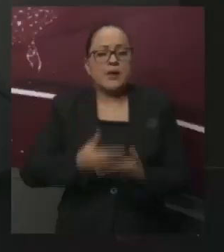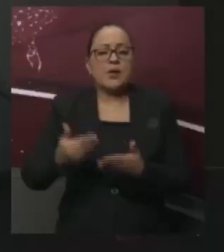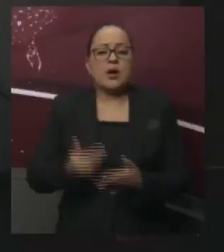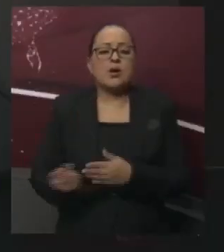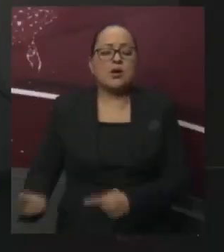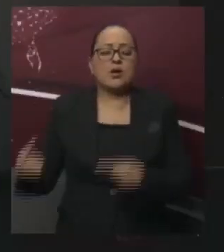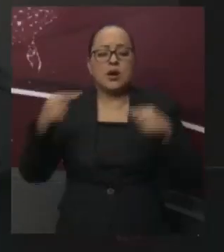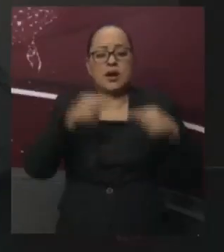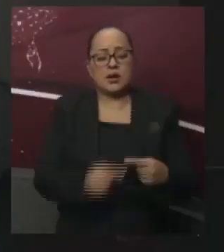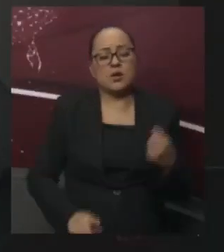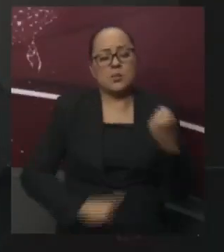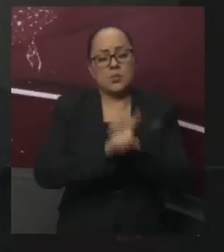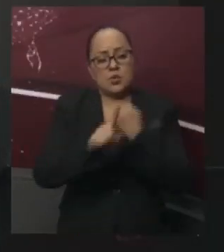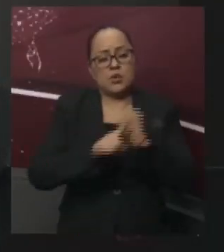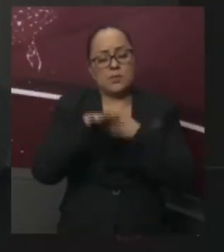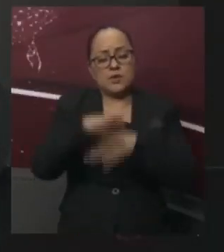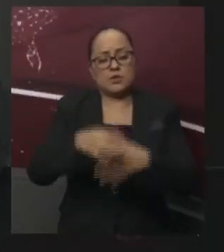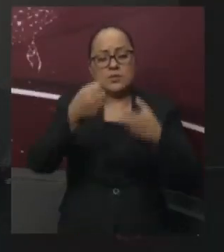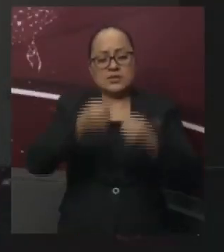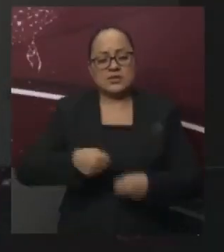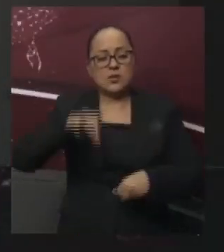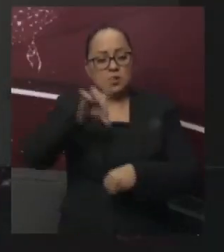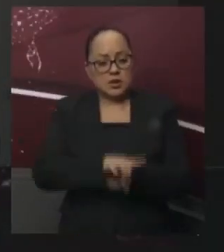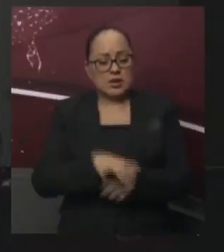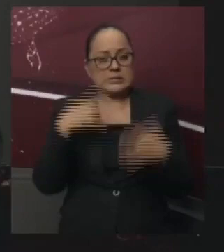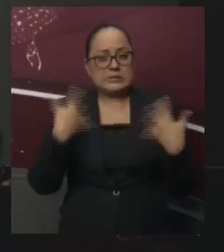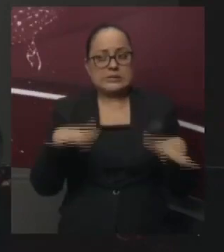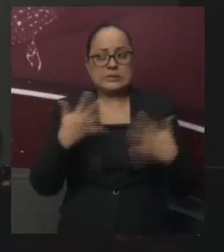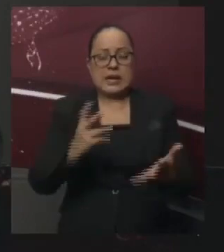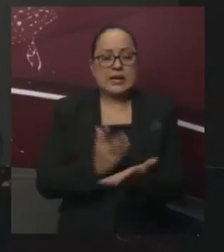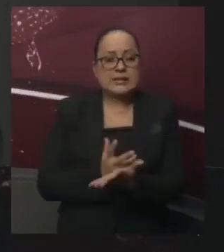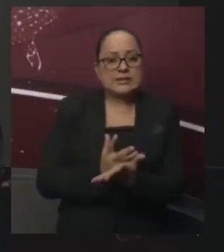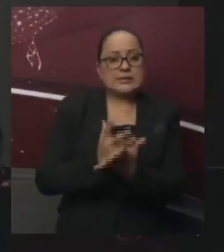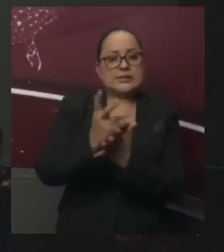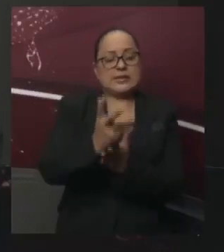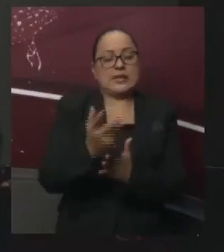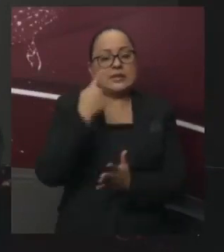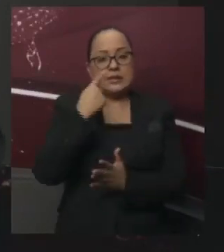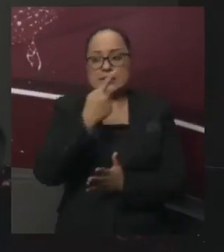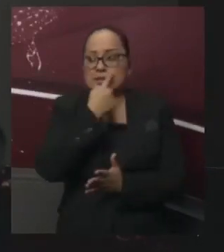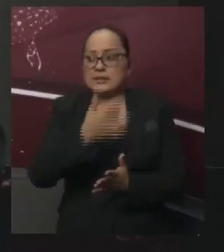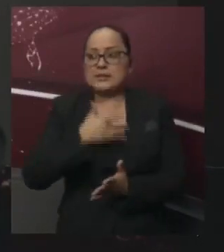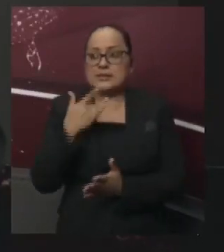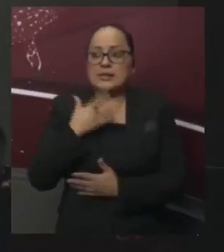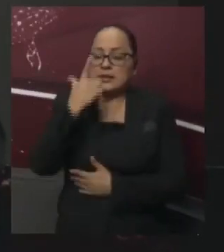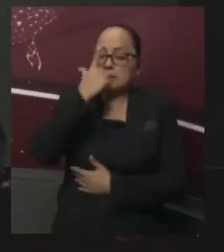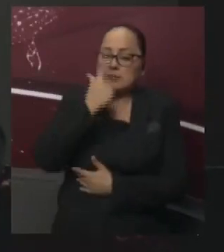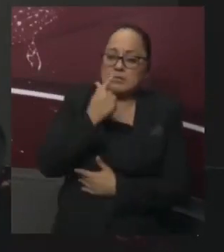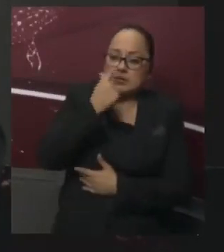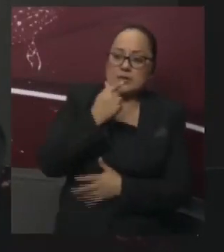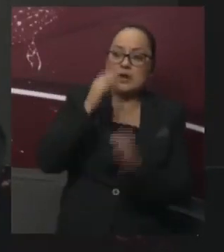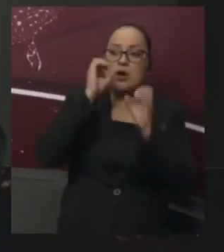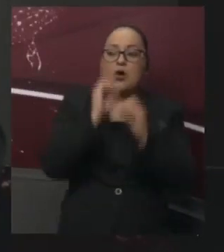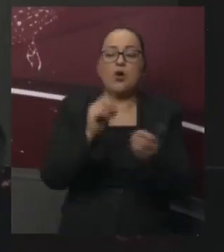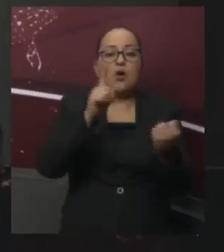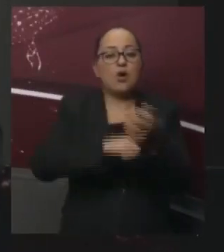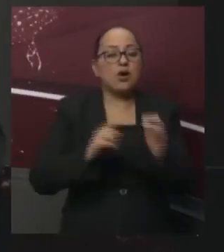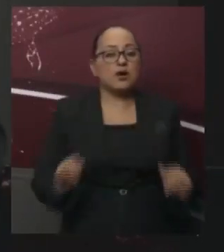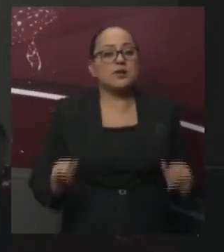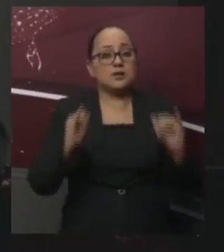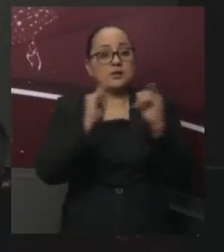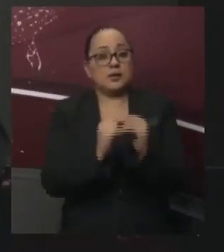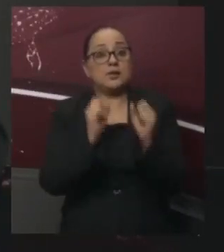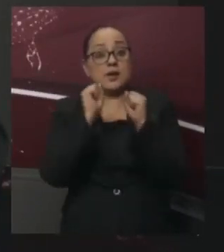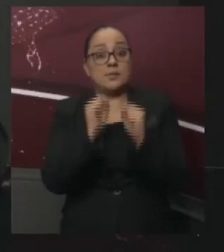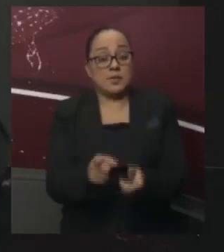de seguridad que se está desbordando, digámoslo así, ¿no? De las manos de los cuerpos y de las instituciones, ¿no?